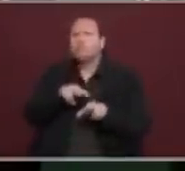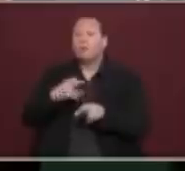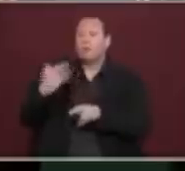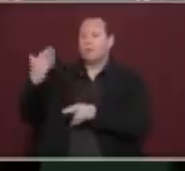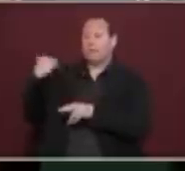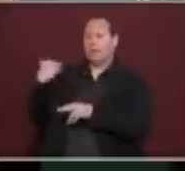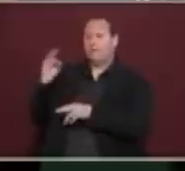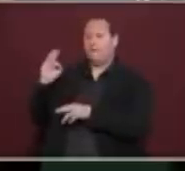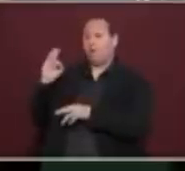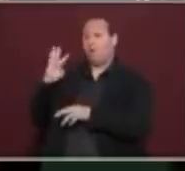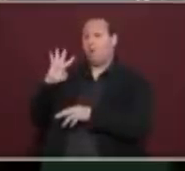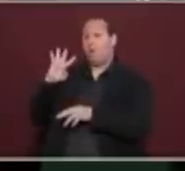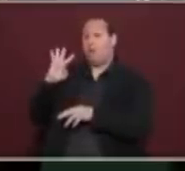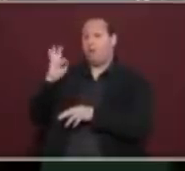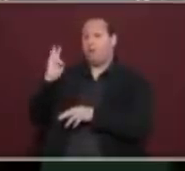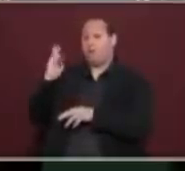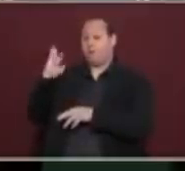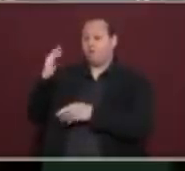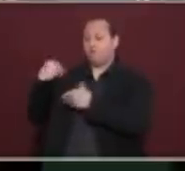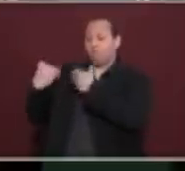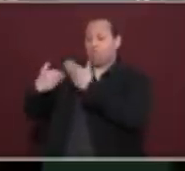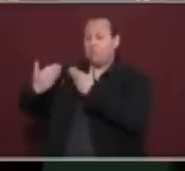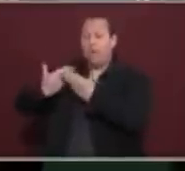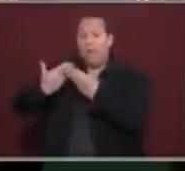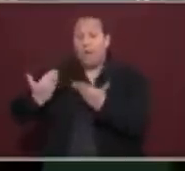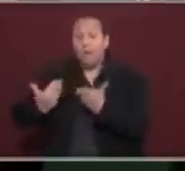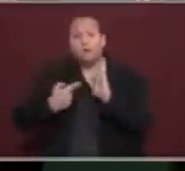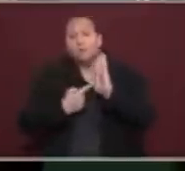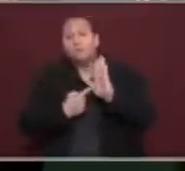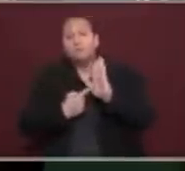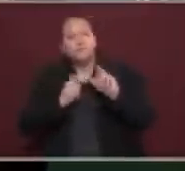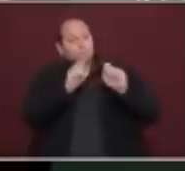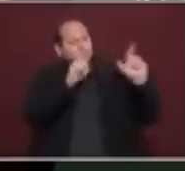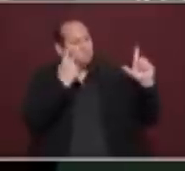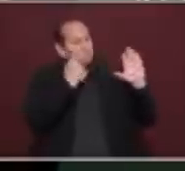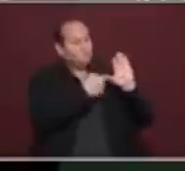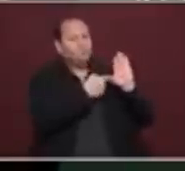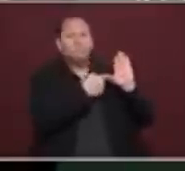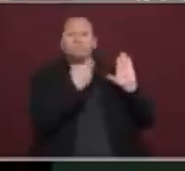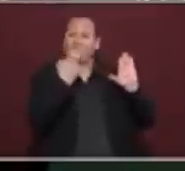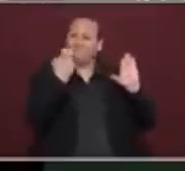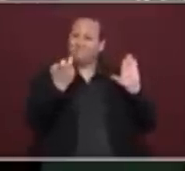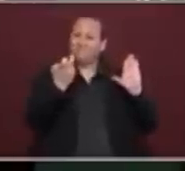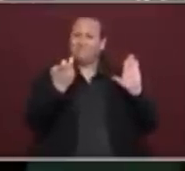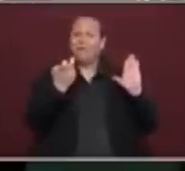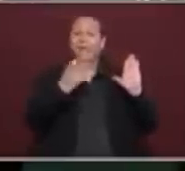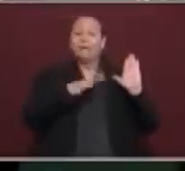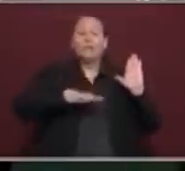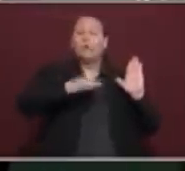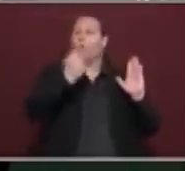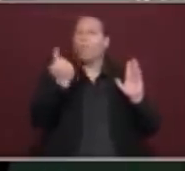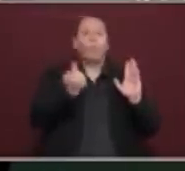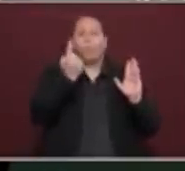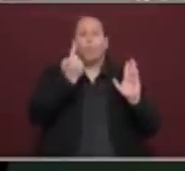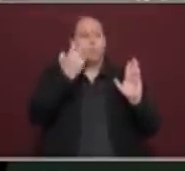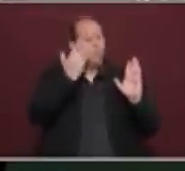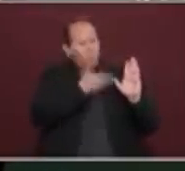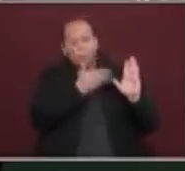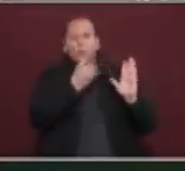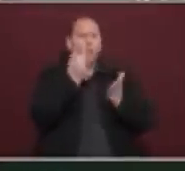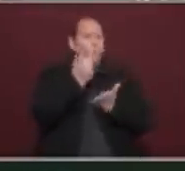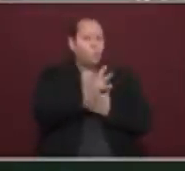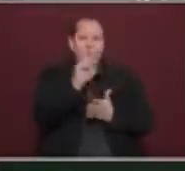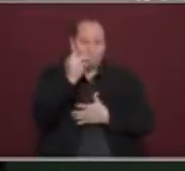4 de febrero aquí en tijuana esto que ustedes ven en la pantalla es exclusivamente lo de tijuana los detenidos